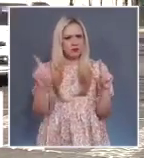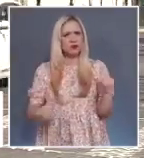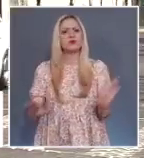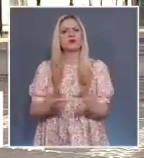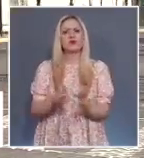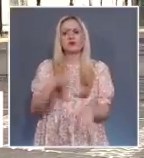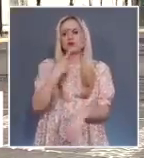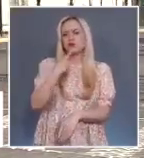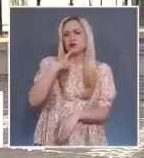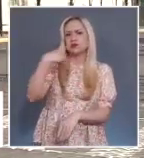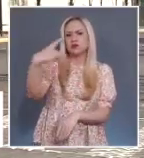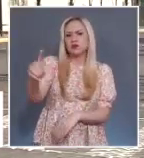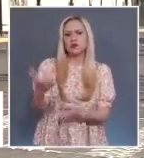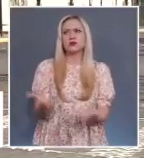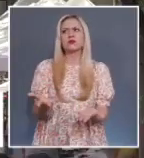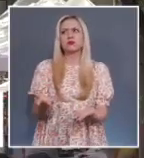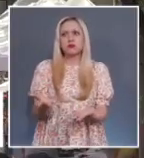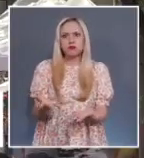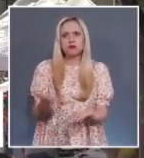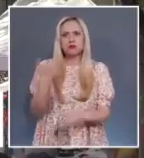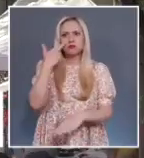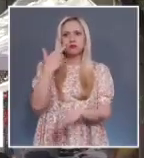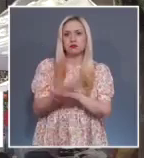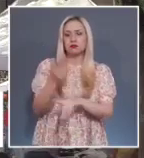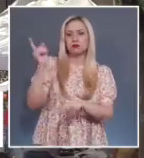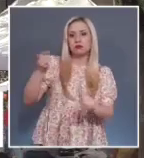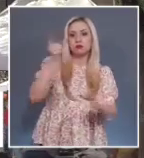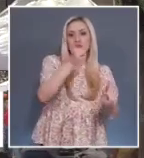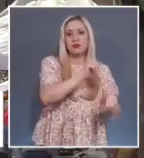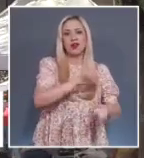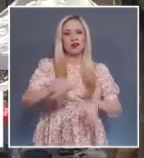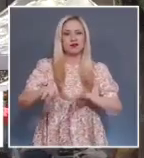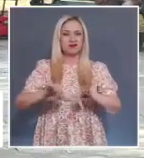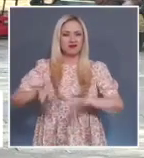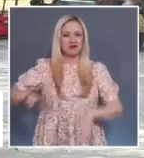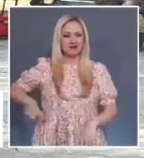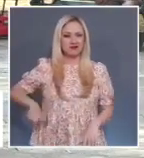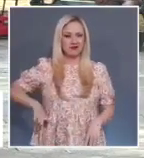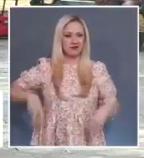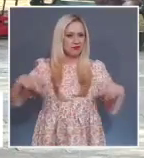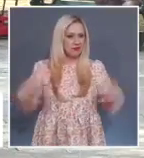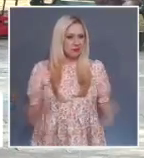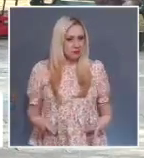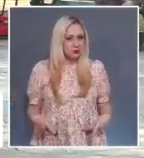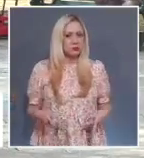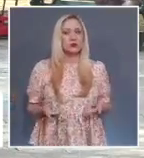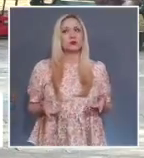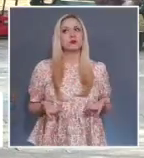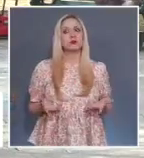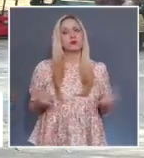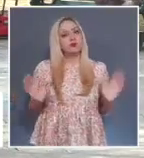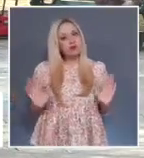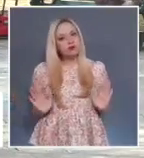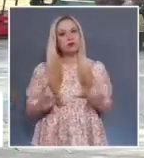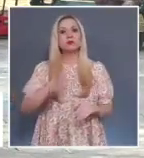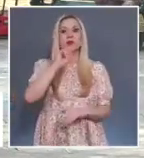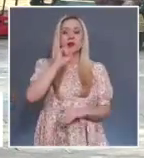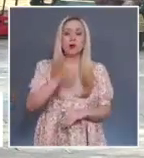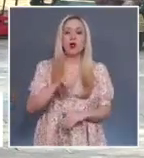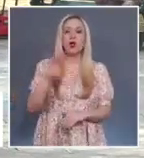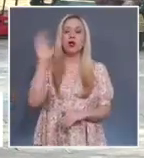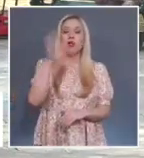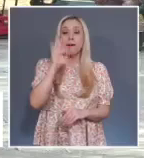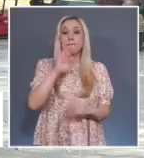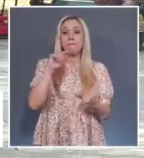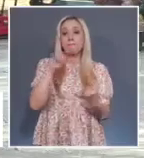y sanción de responsabilidades administrativas cometidas por servidores públicos también si es válido que la Norma establezca que